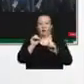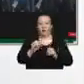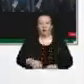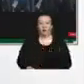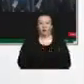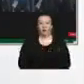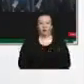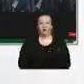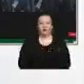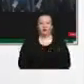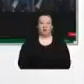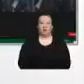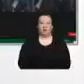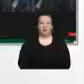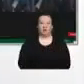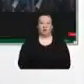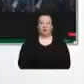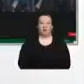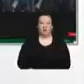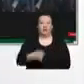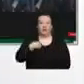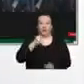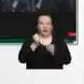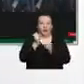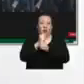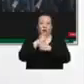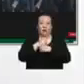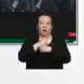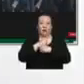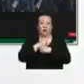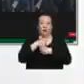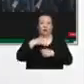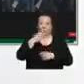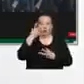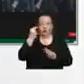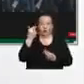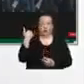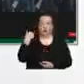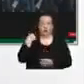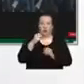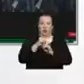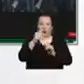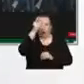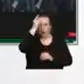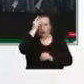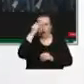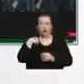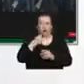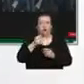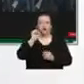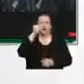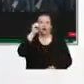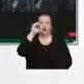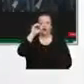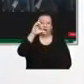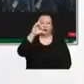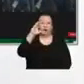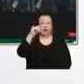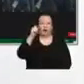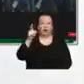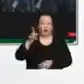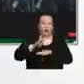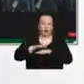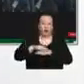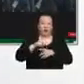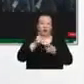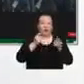tenemos que ayudarla como podíamos los amigos así que además no tenía por qué ser ayudada según han seguido los servicios del sol que en hospitales públicos ustedes saben que